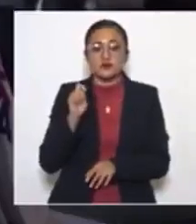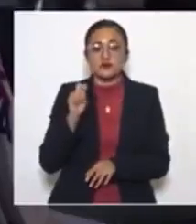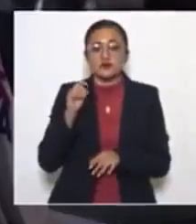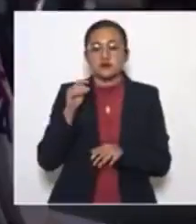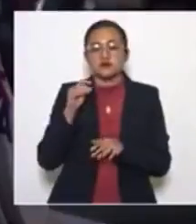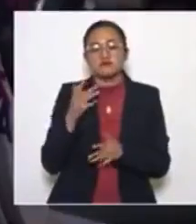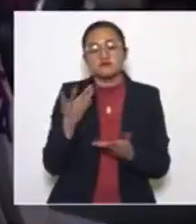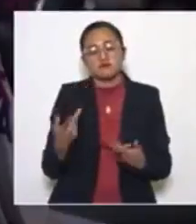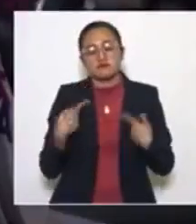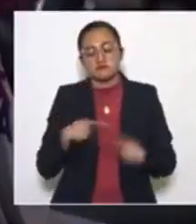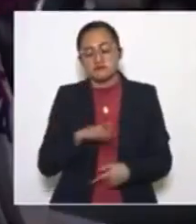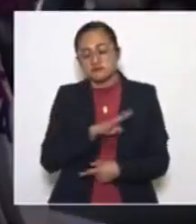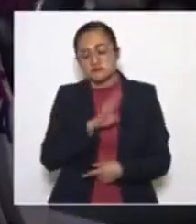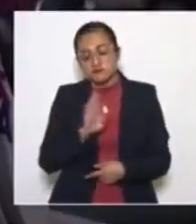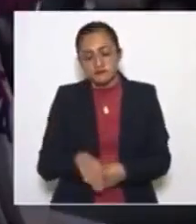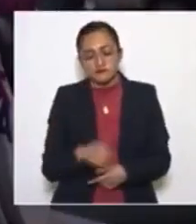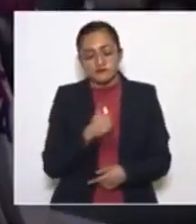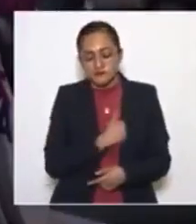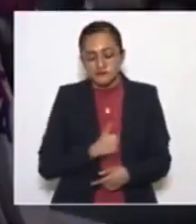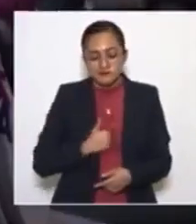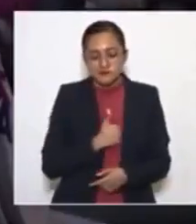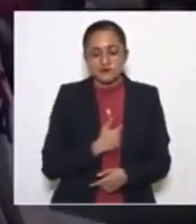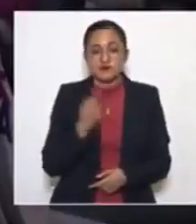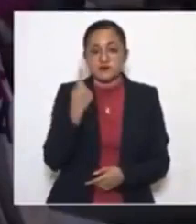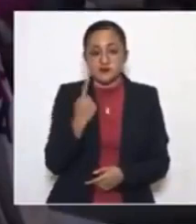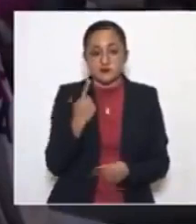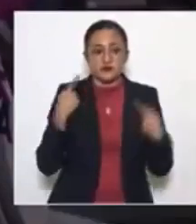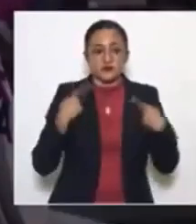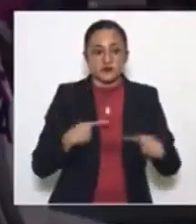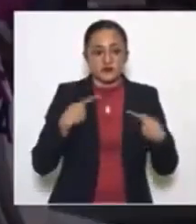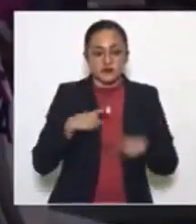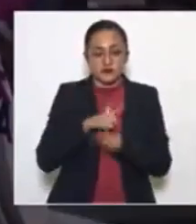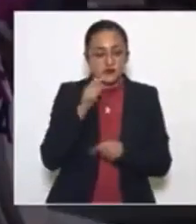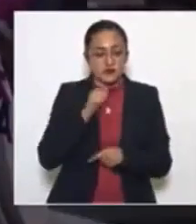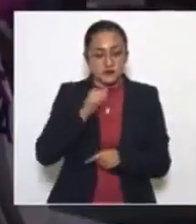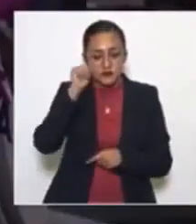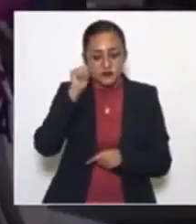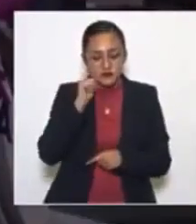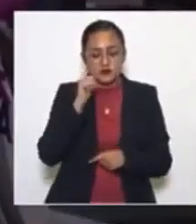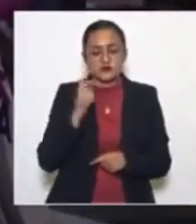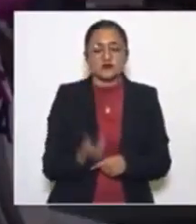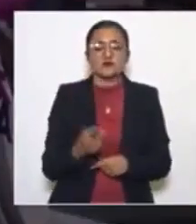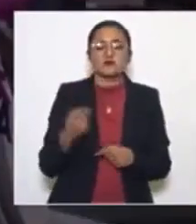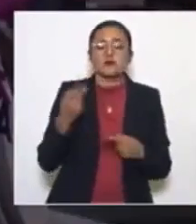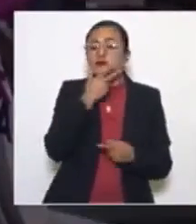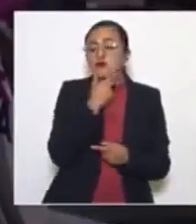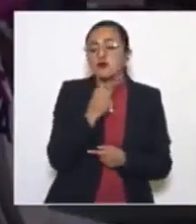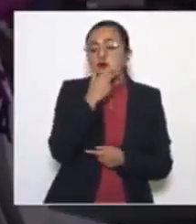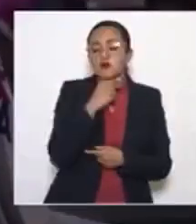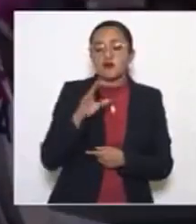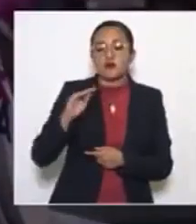respecta lamentablemente a las defunciones, una lamentable defunción, un paciente